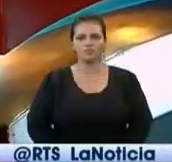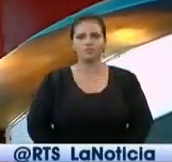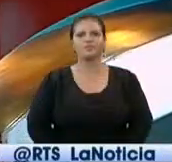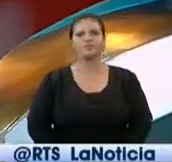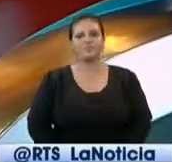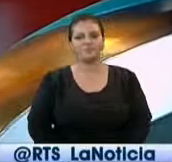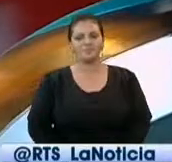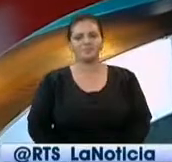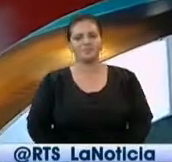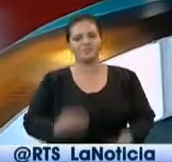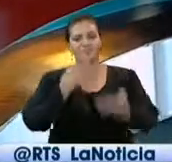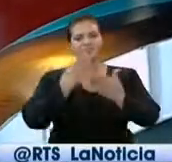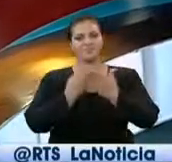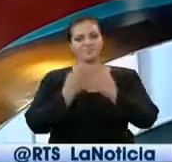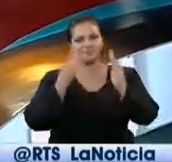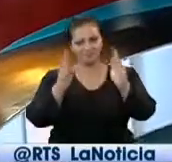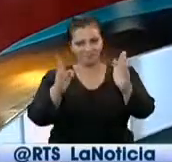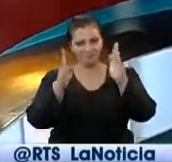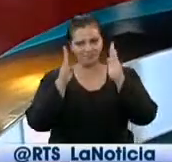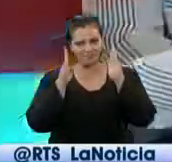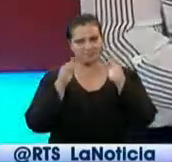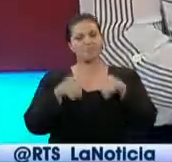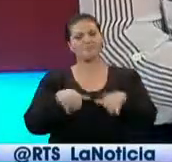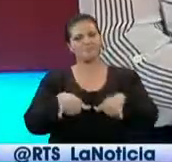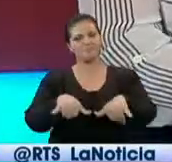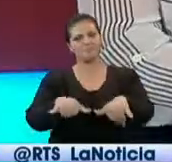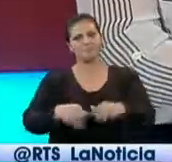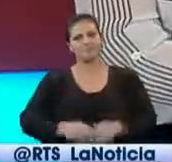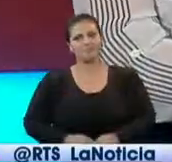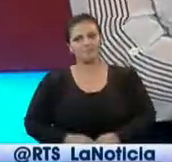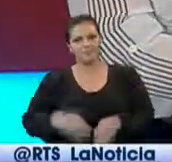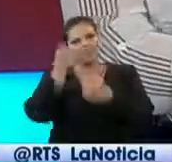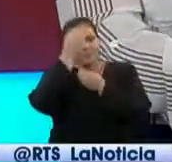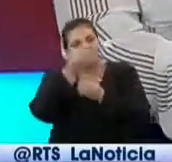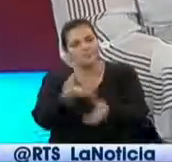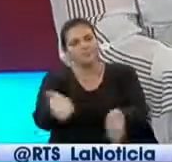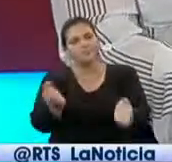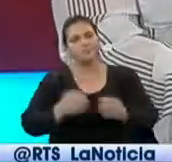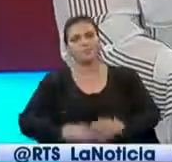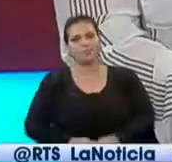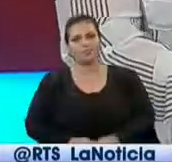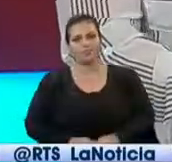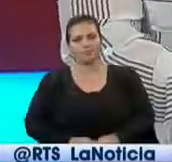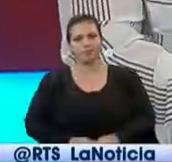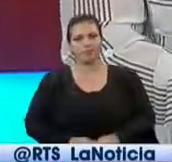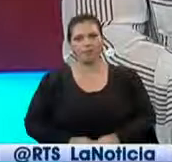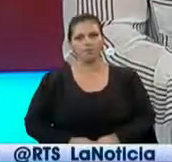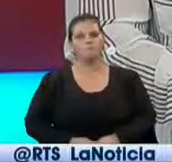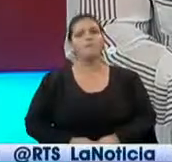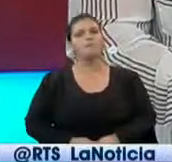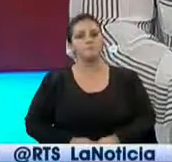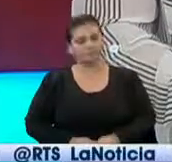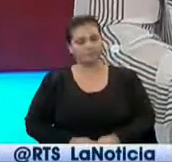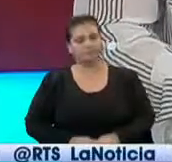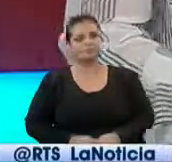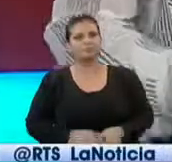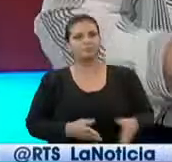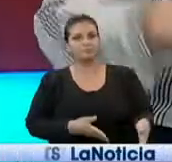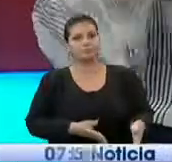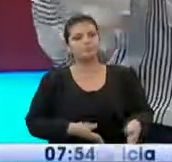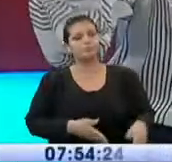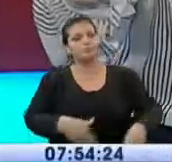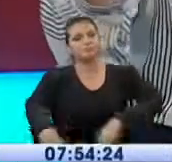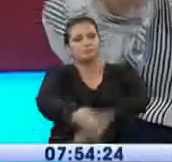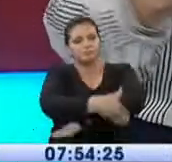Amigos televidentes, gracias por continuar en nuestra sintonía. Quiero compartirles que un accidente de tránsito se registró en un tramo de la Avenida de las Américas